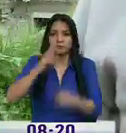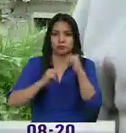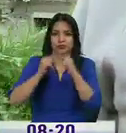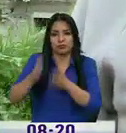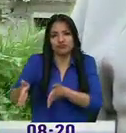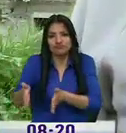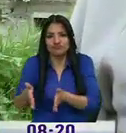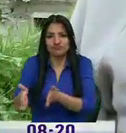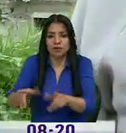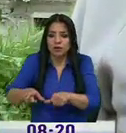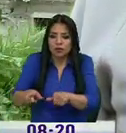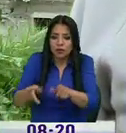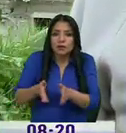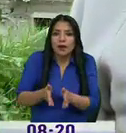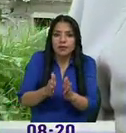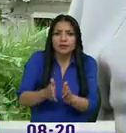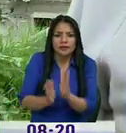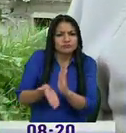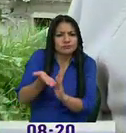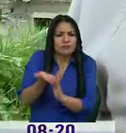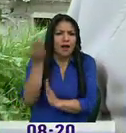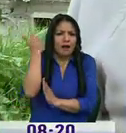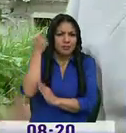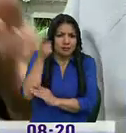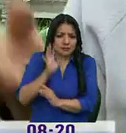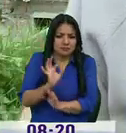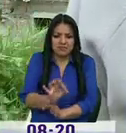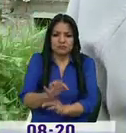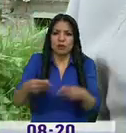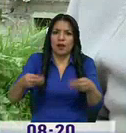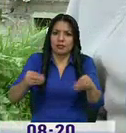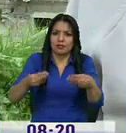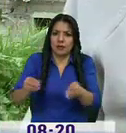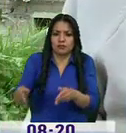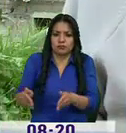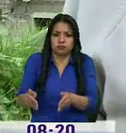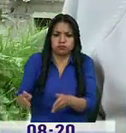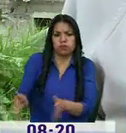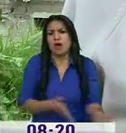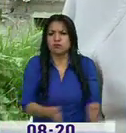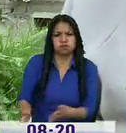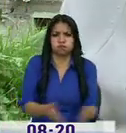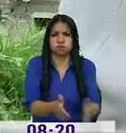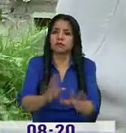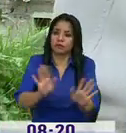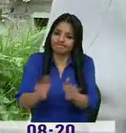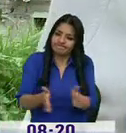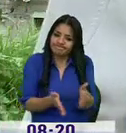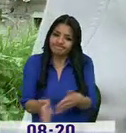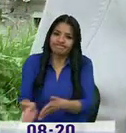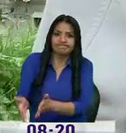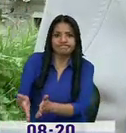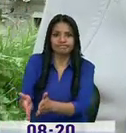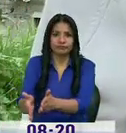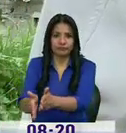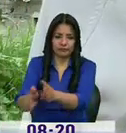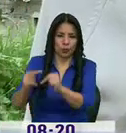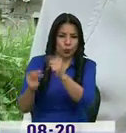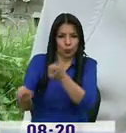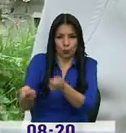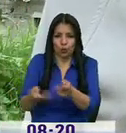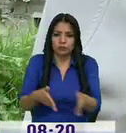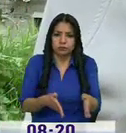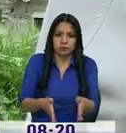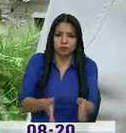con latas de síndice antiguo porque el agua bajaba mucho y se iba carcomiendo el